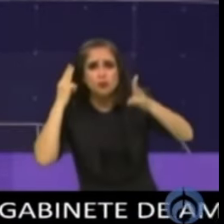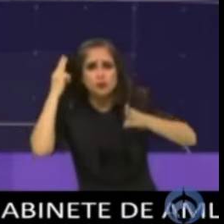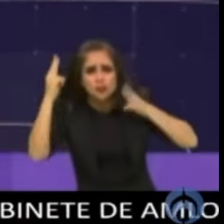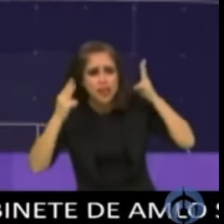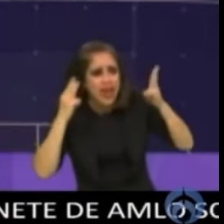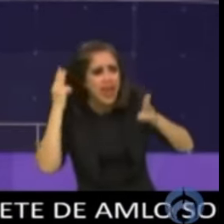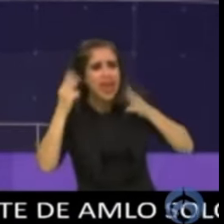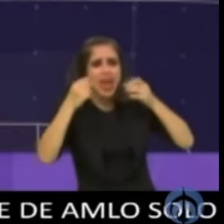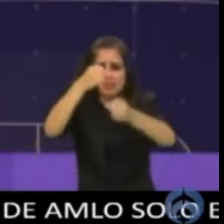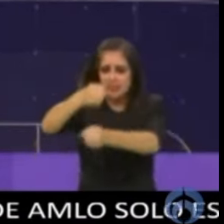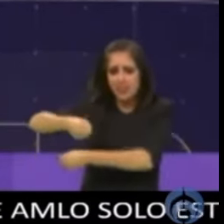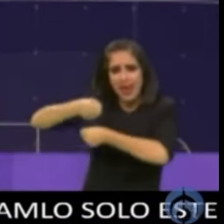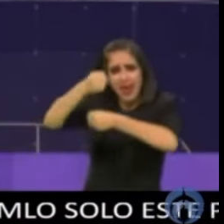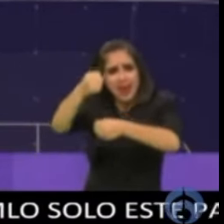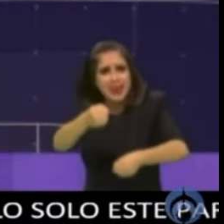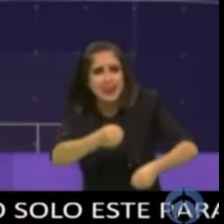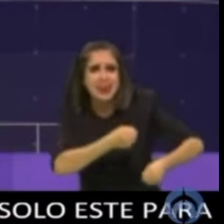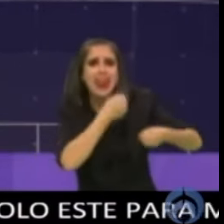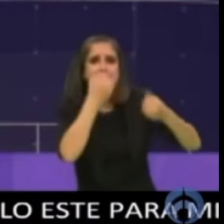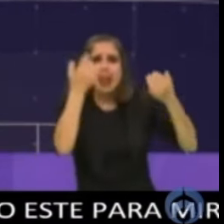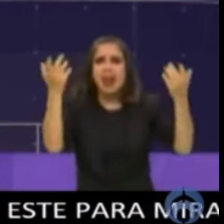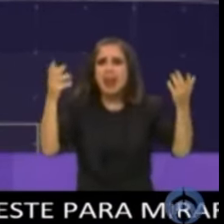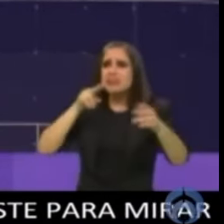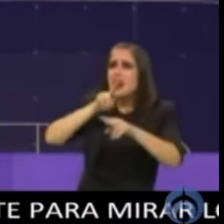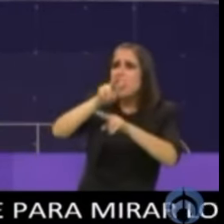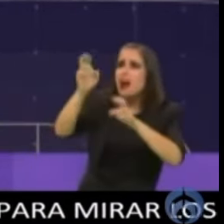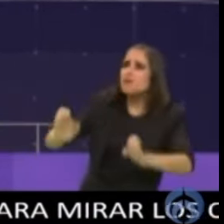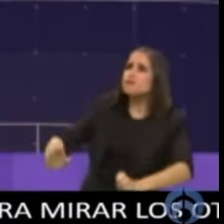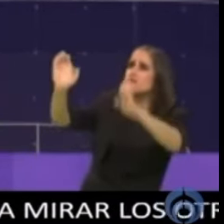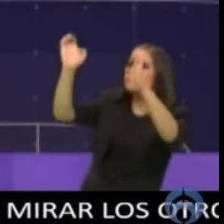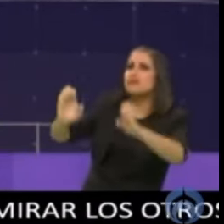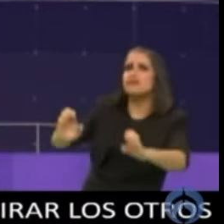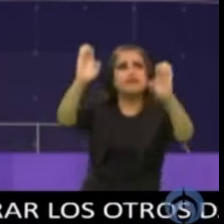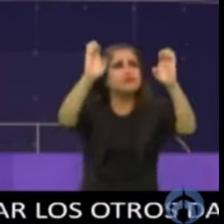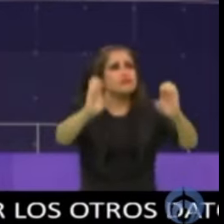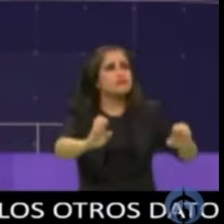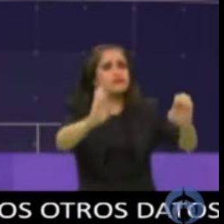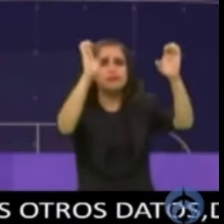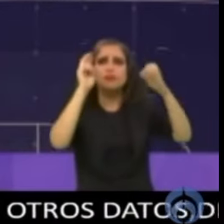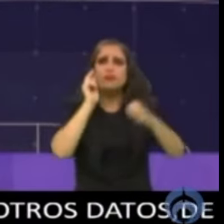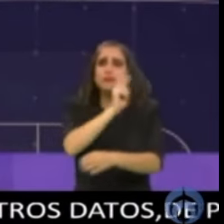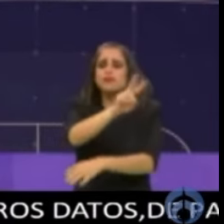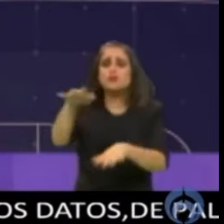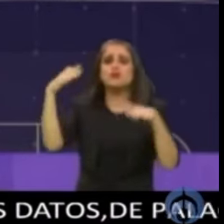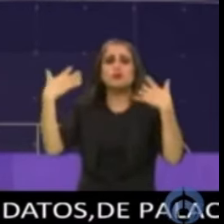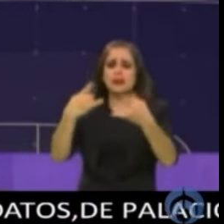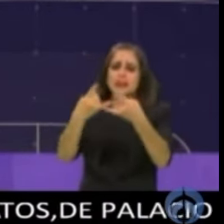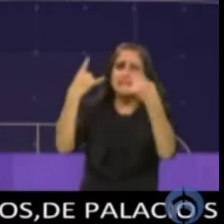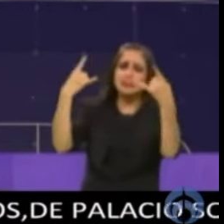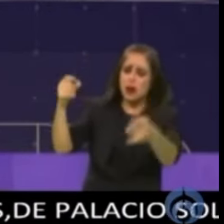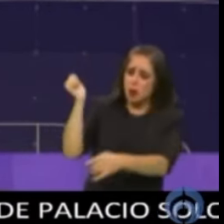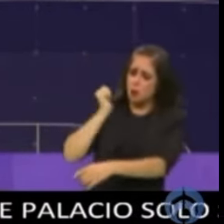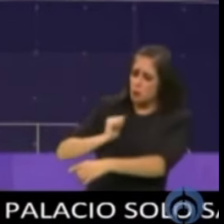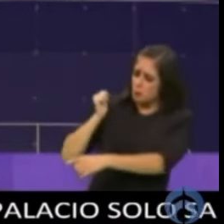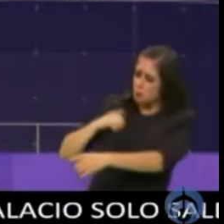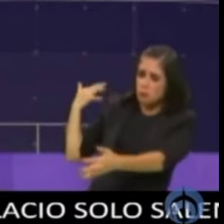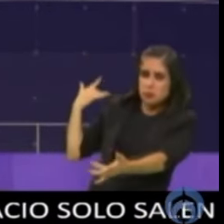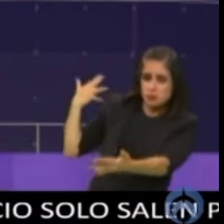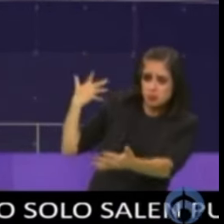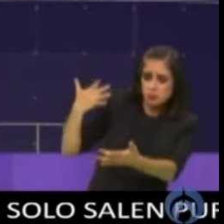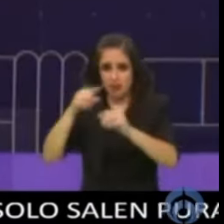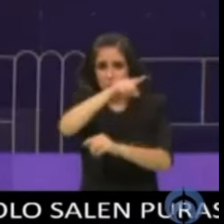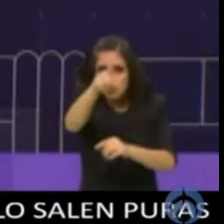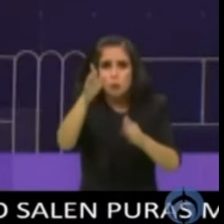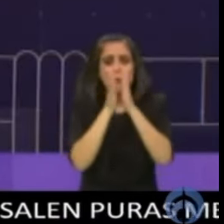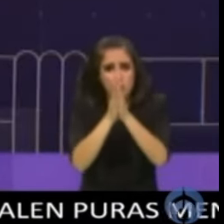perder en este debate, siendo que va a la puntera en las encuestas, era Clara Brugada,